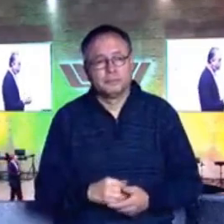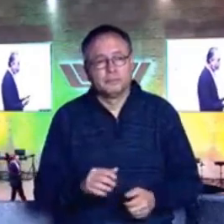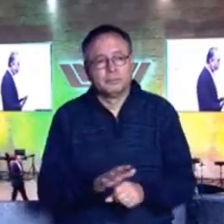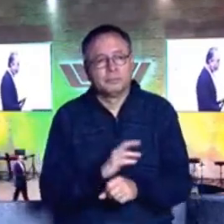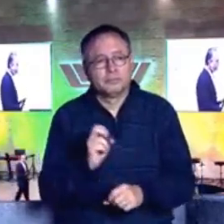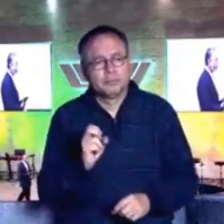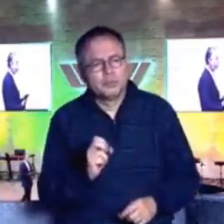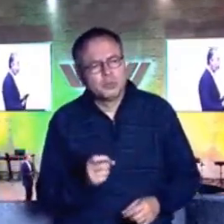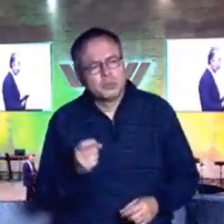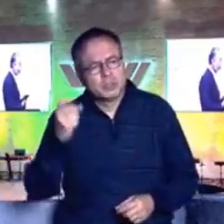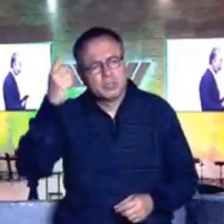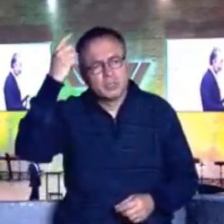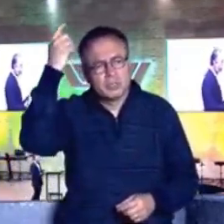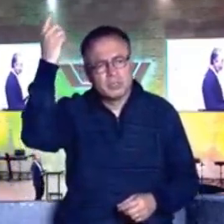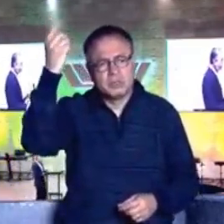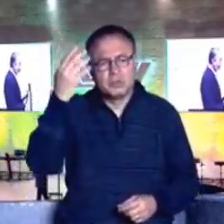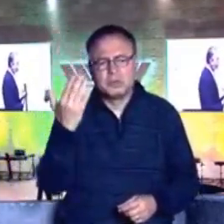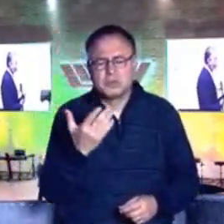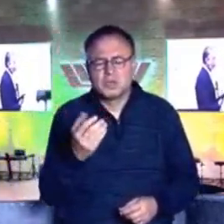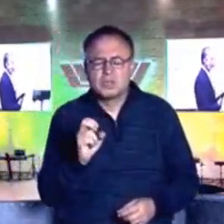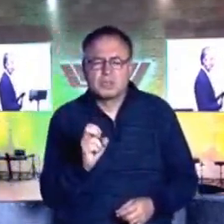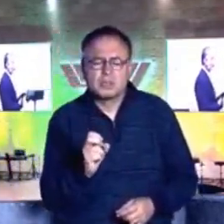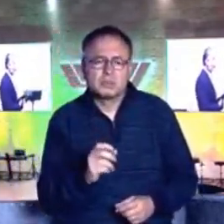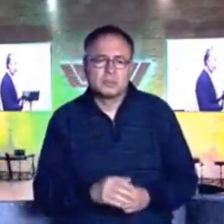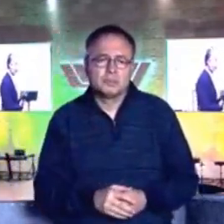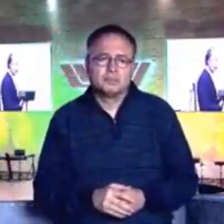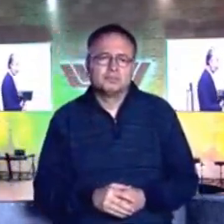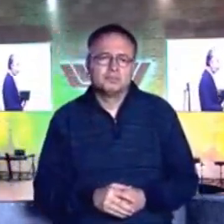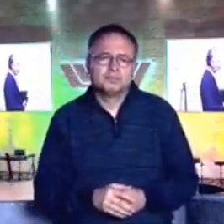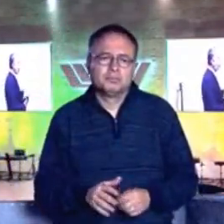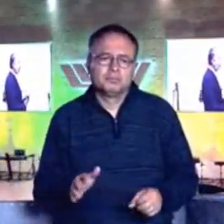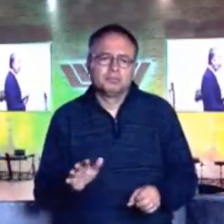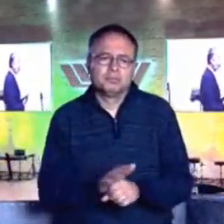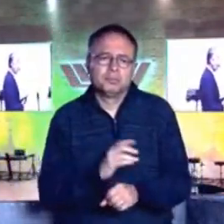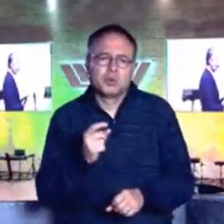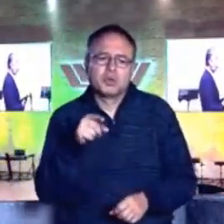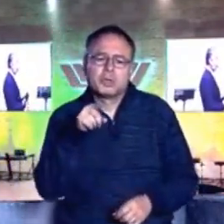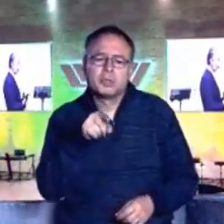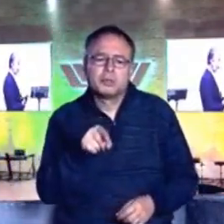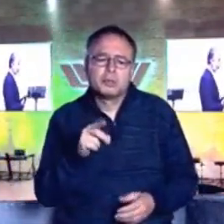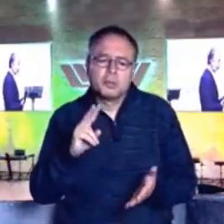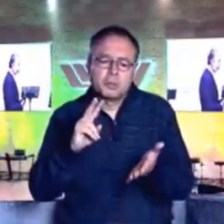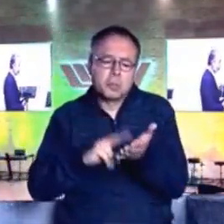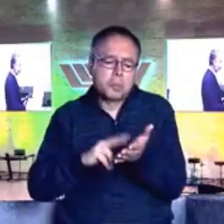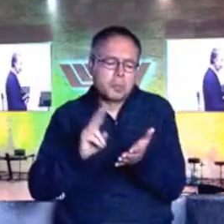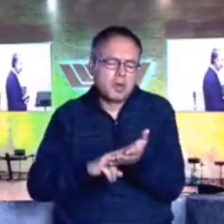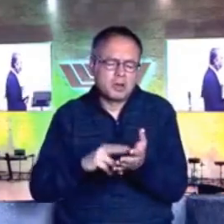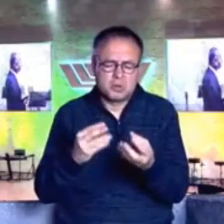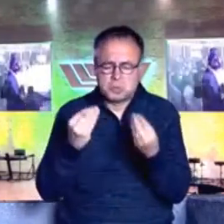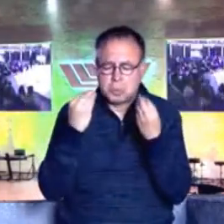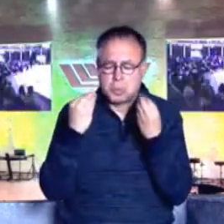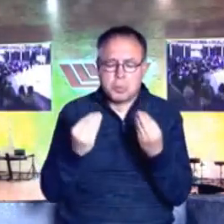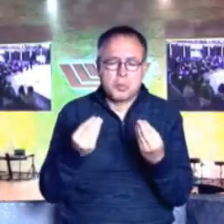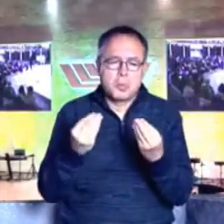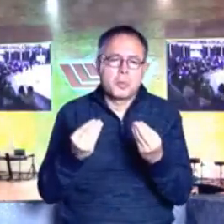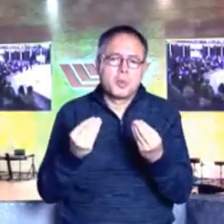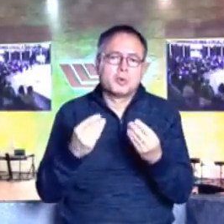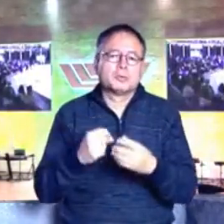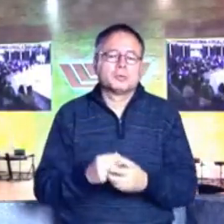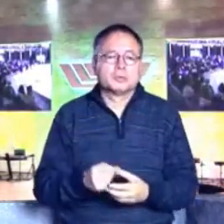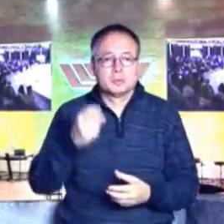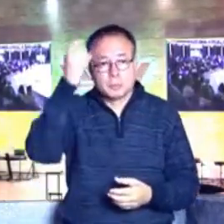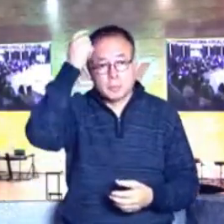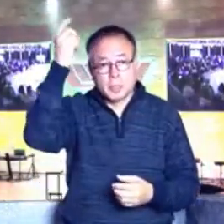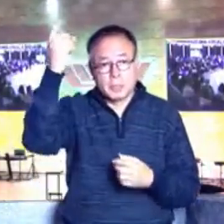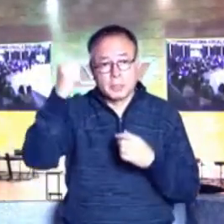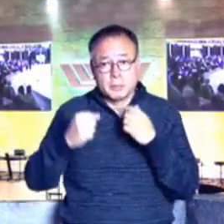todo eso porque te tengo una buena noticia Tú vales mucho para Dios Dile que tienes a tu lado tú vales mucho